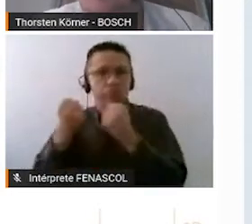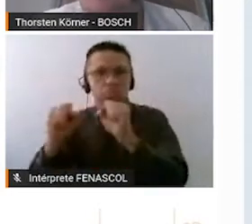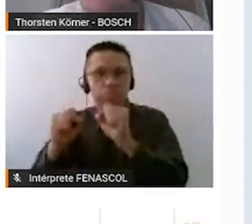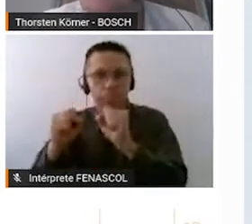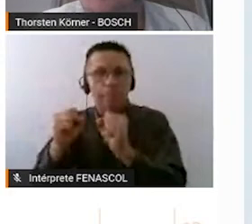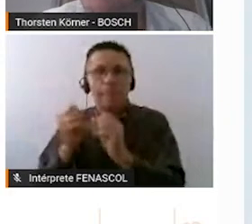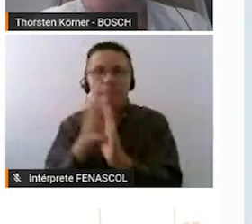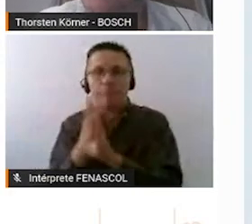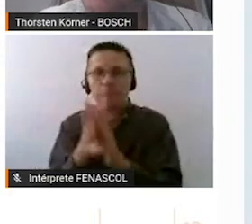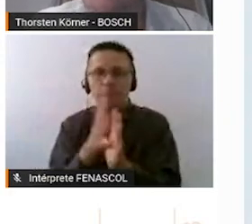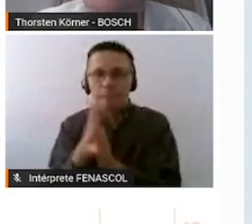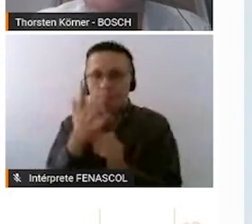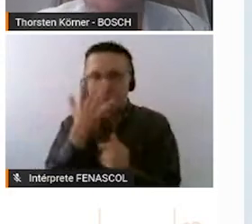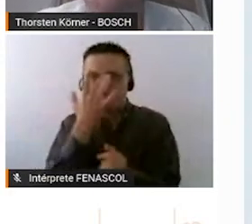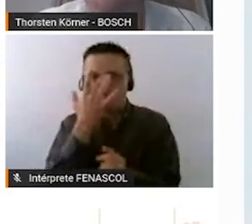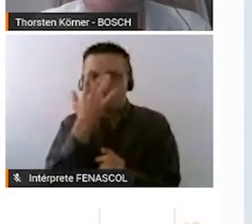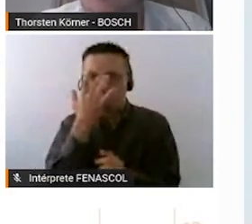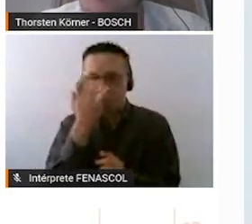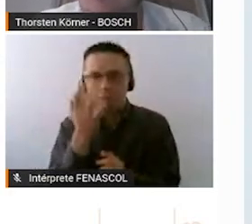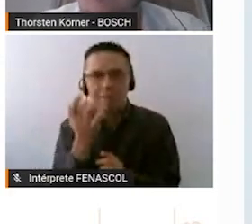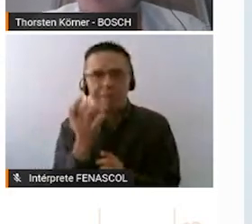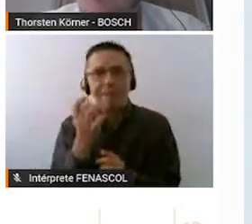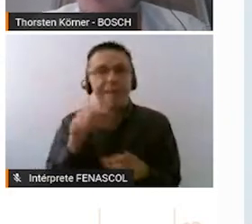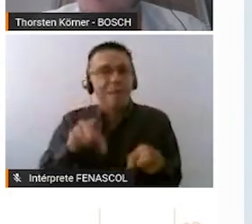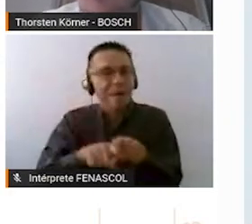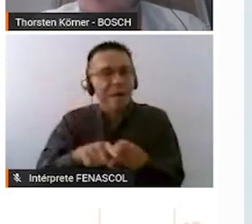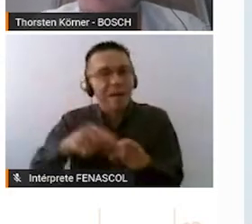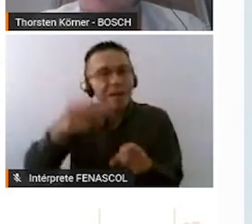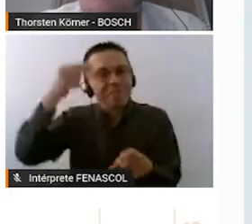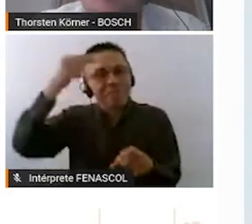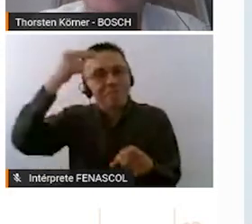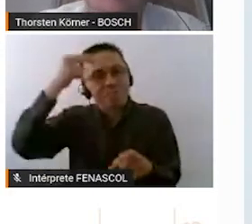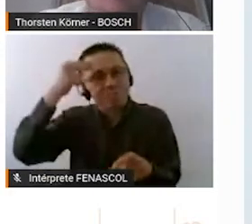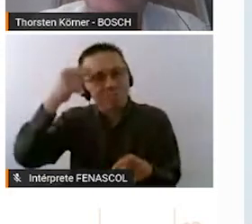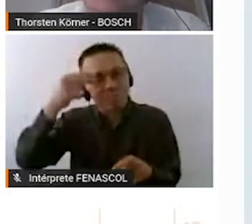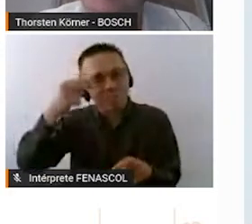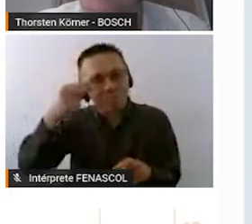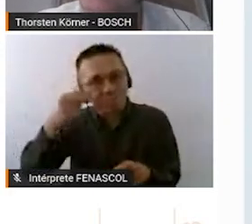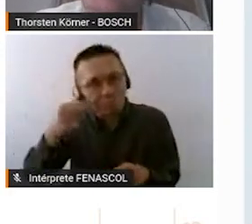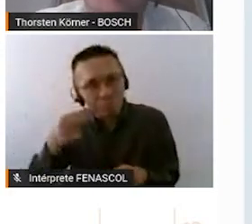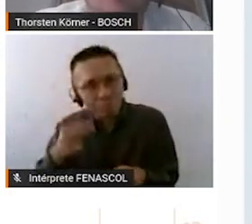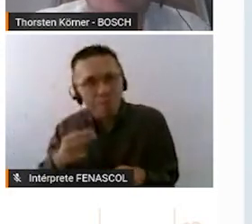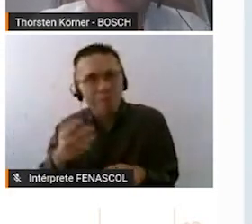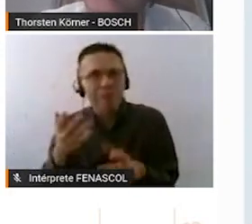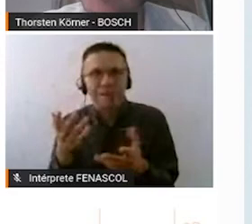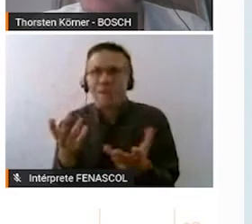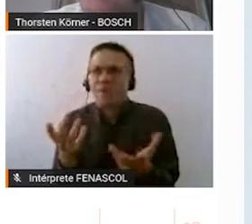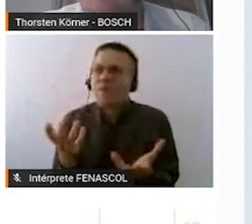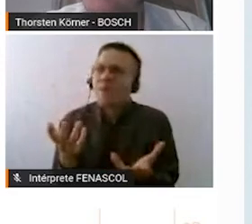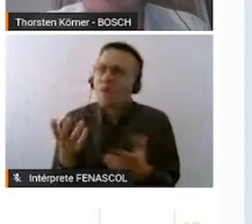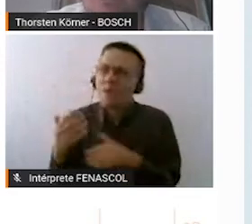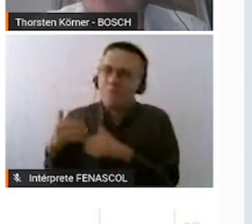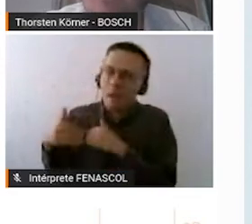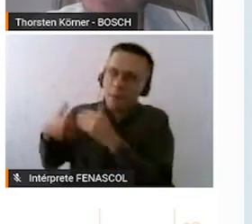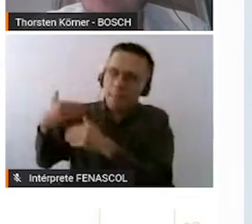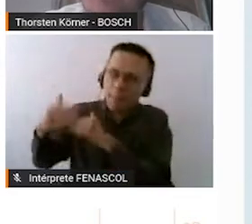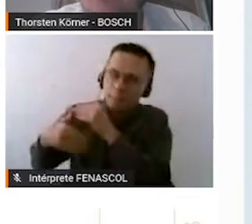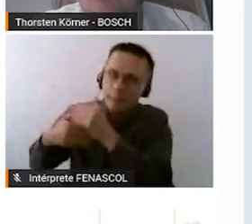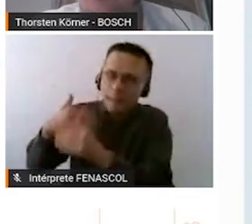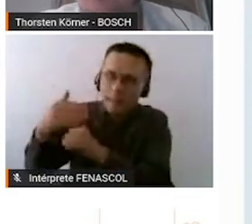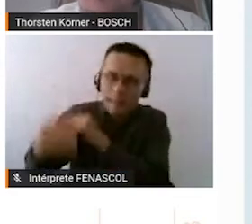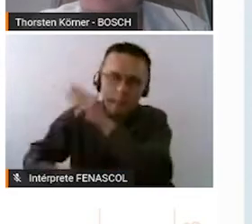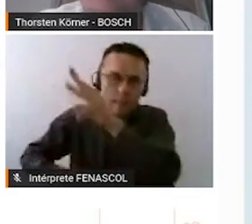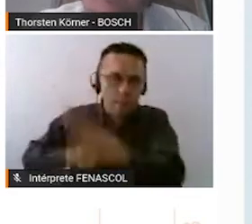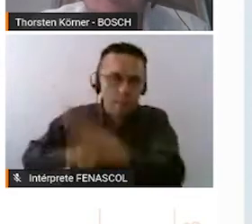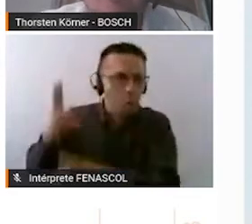industrial porque da un poco a conocer la historia de todo este camino de la industria a nivel mundial.